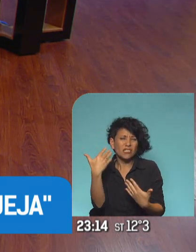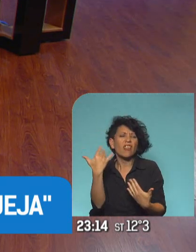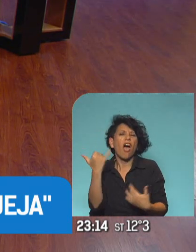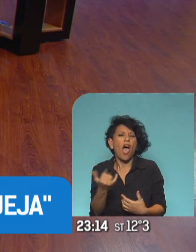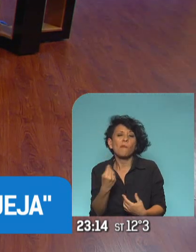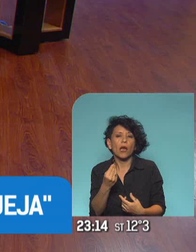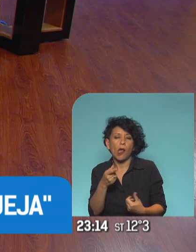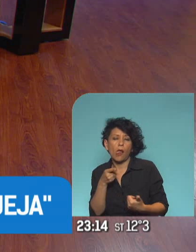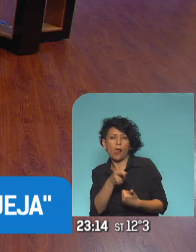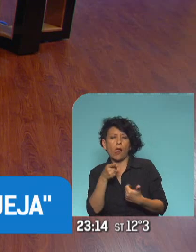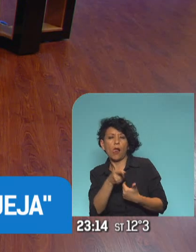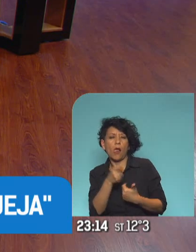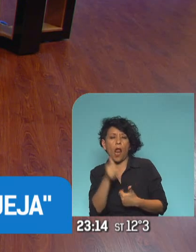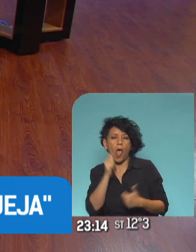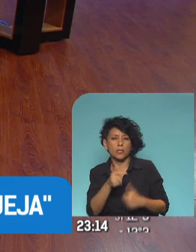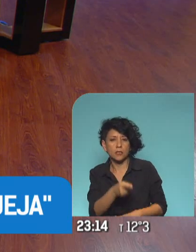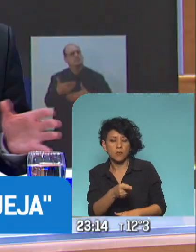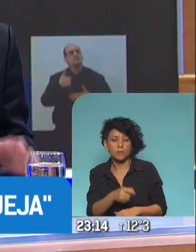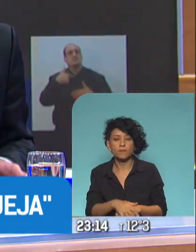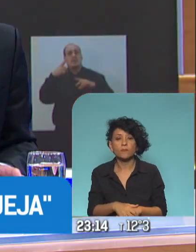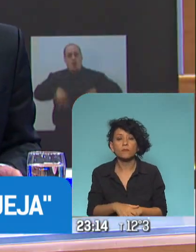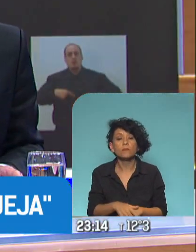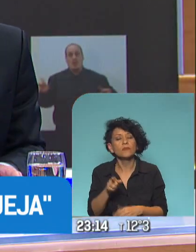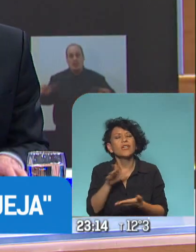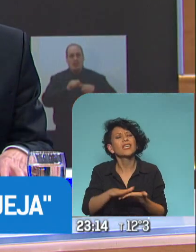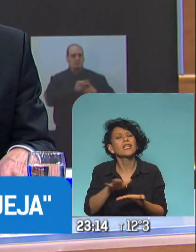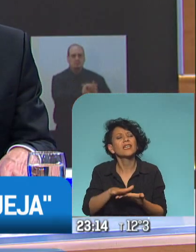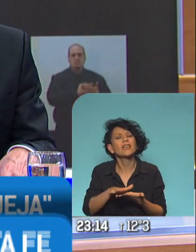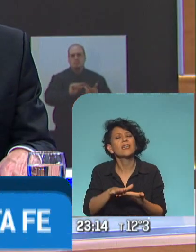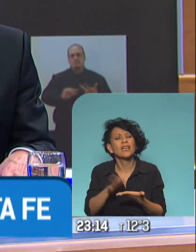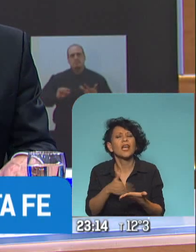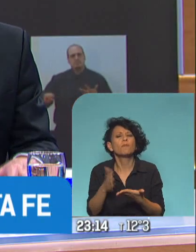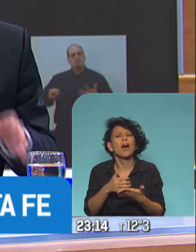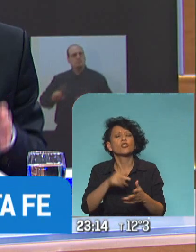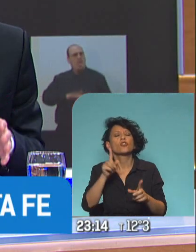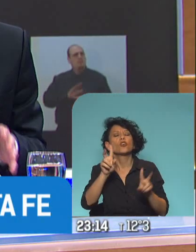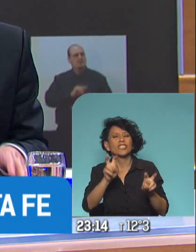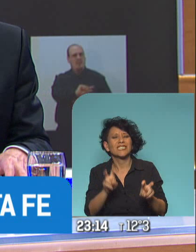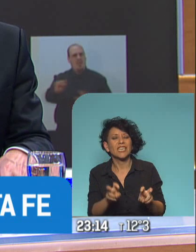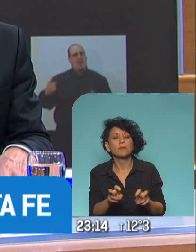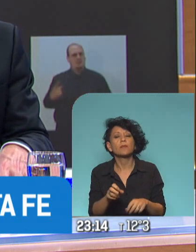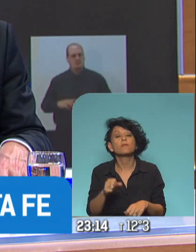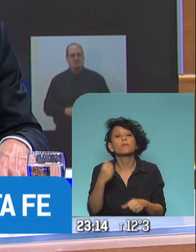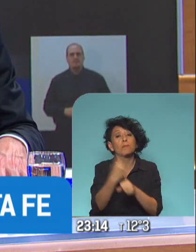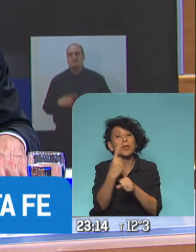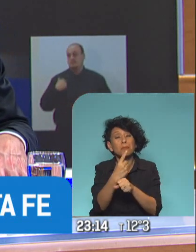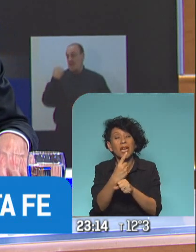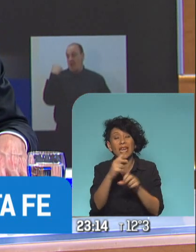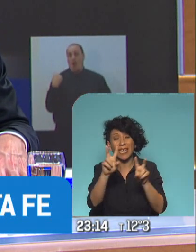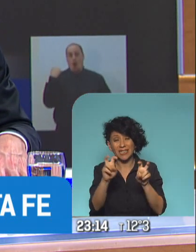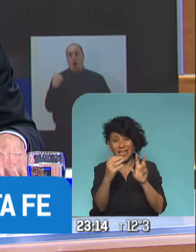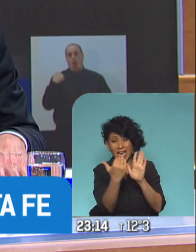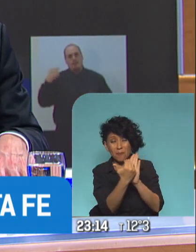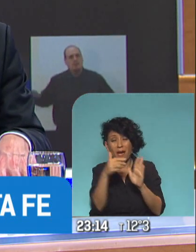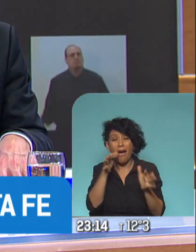lastimar y para hacer daño, ¿no? Si les parece, empezamos a repasar algunos de los temas que dejó este debate. El primer eje temático que se debatió esta